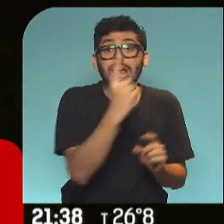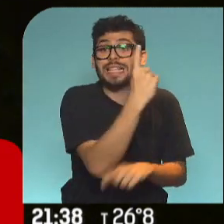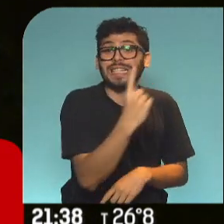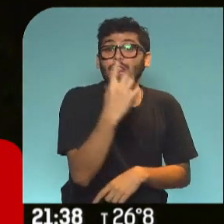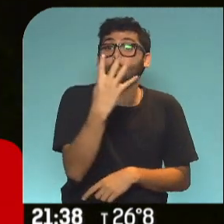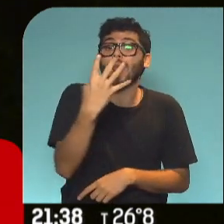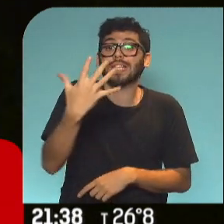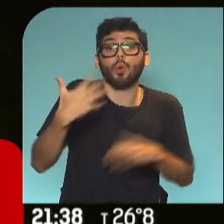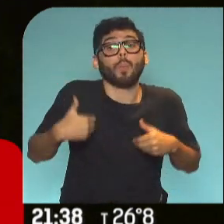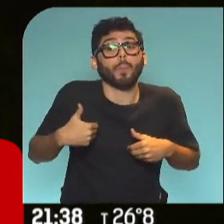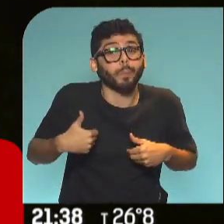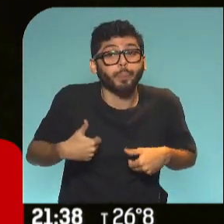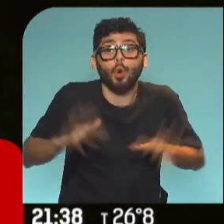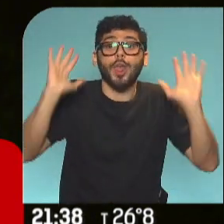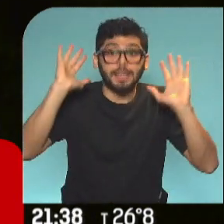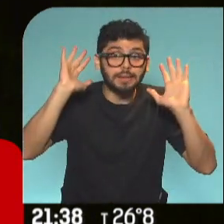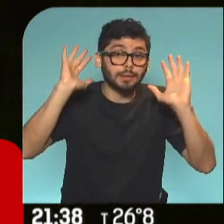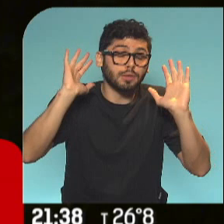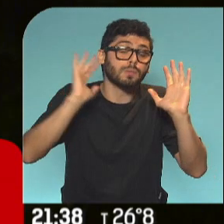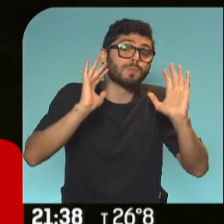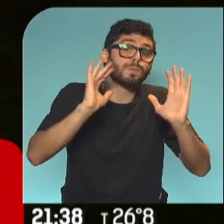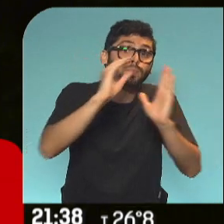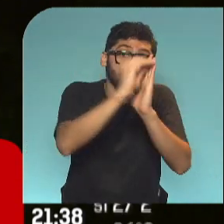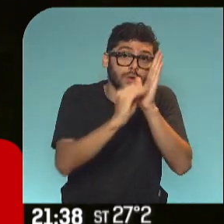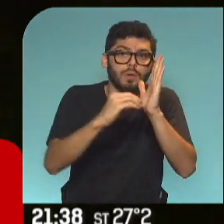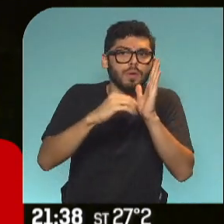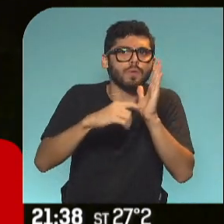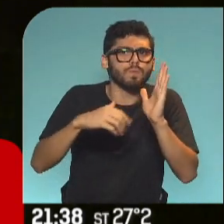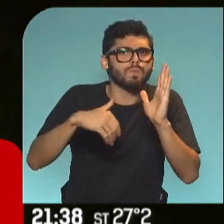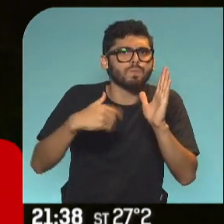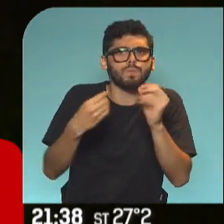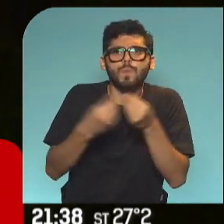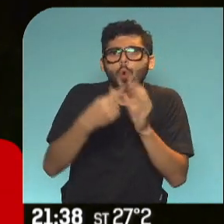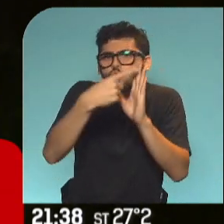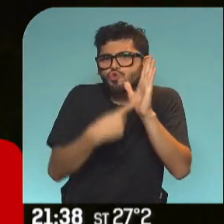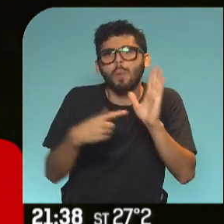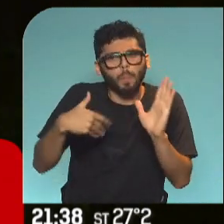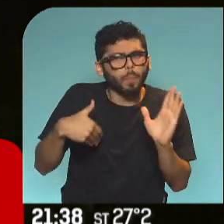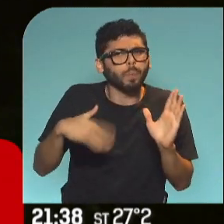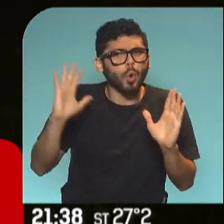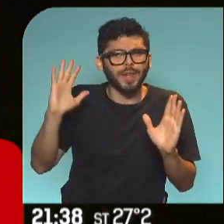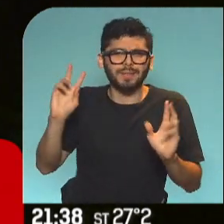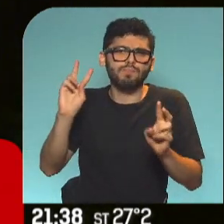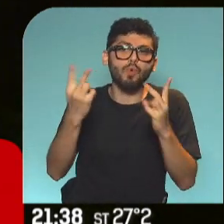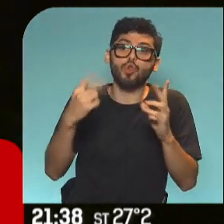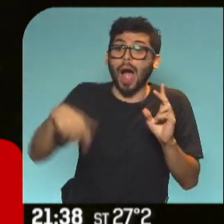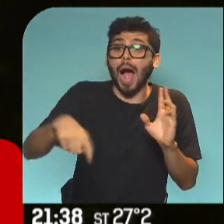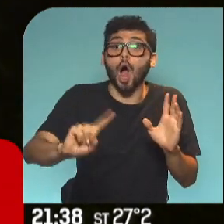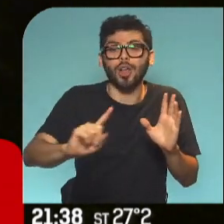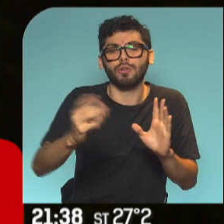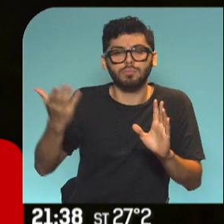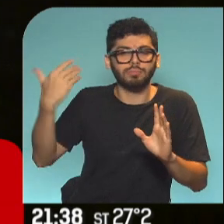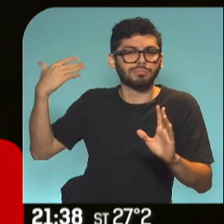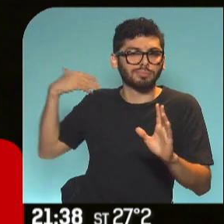hoy. Bueno, quizás entre estas 145 estemos hablando de muchas personas que han fallecido no recientemente, sino